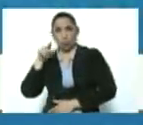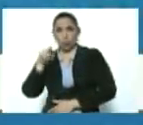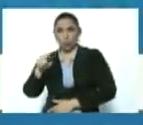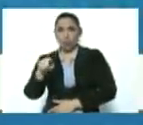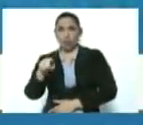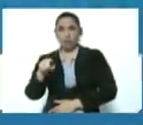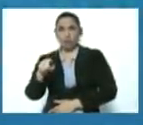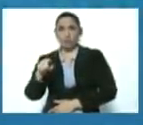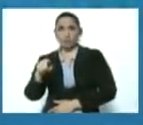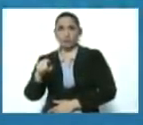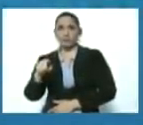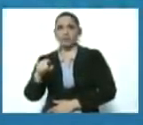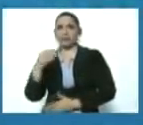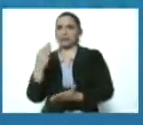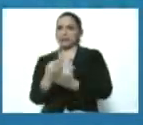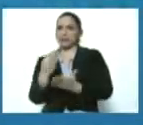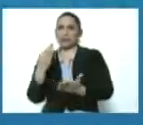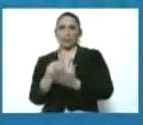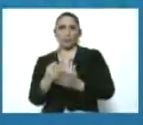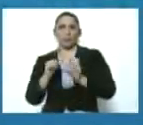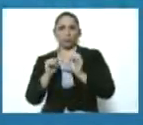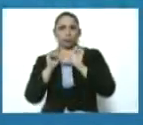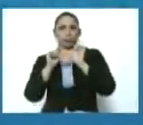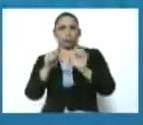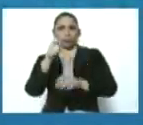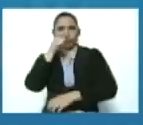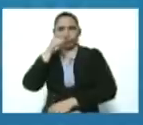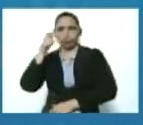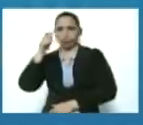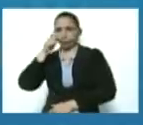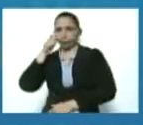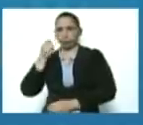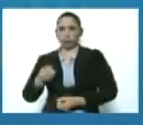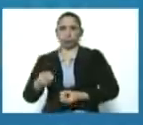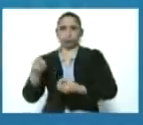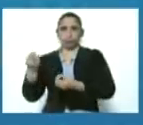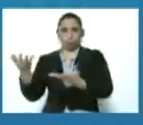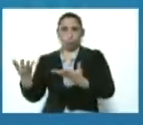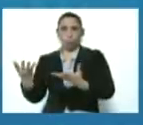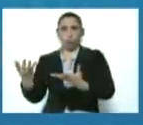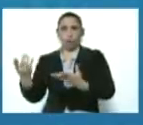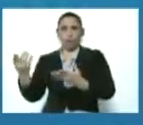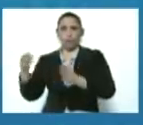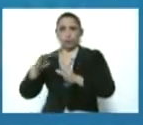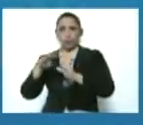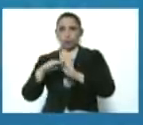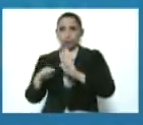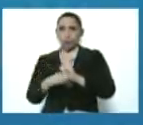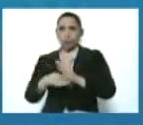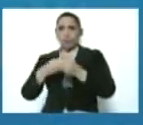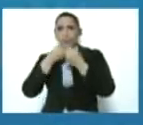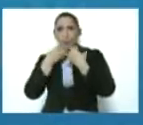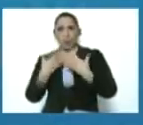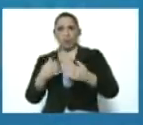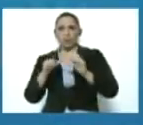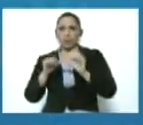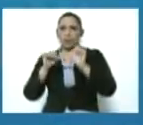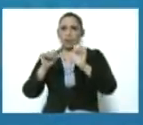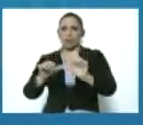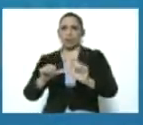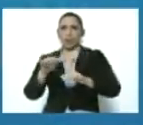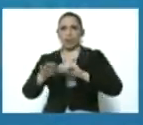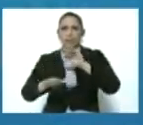segundo a segundo para continuar monitoreando y dando las instrucciones correspondientes para poder seguir avanzando